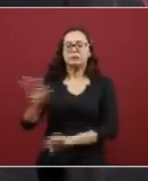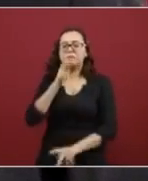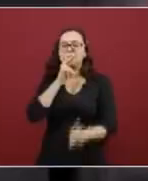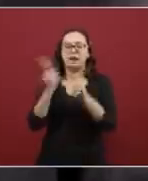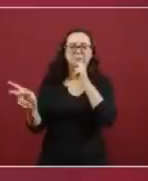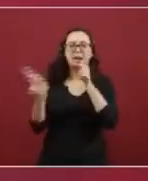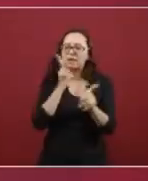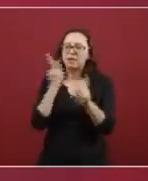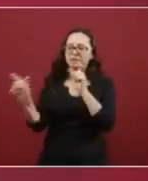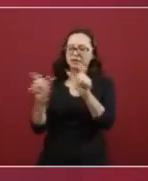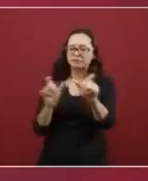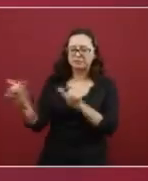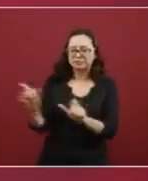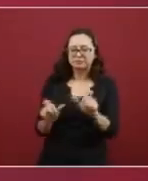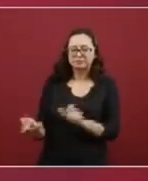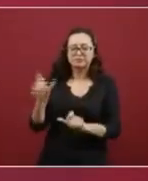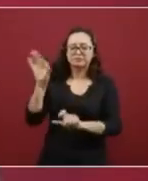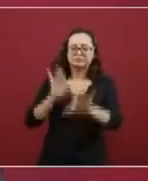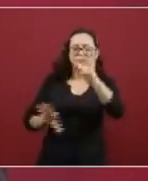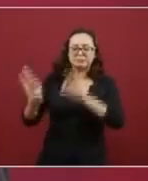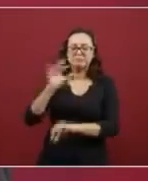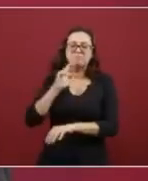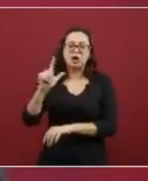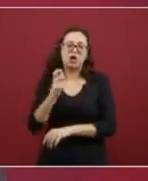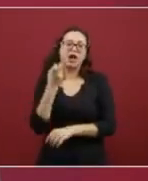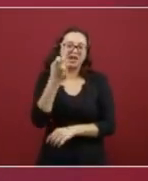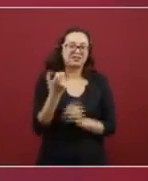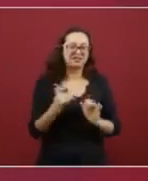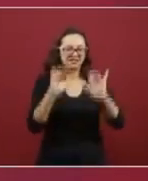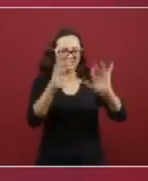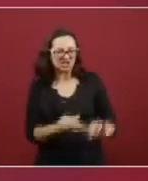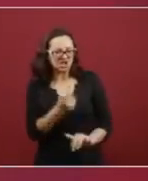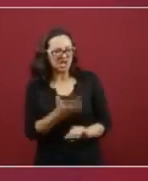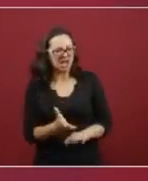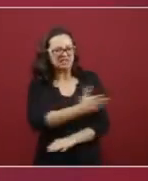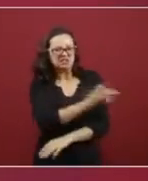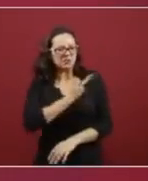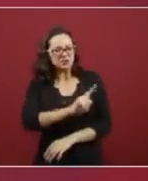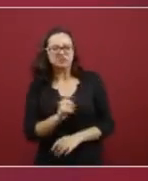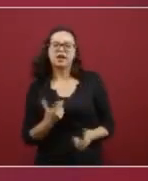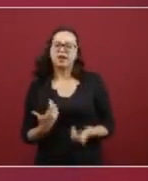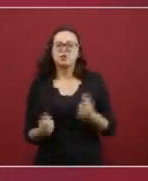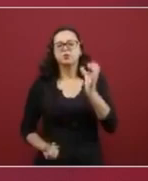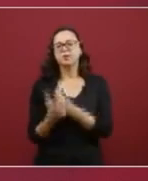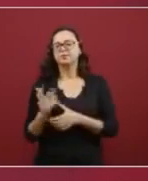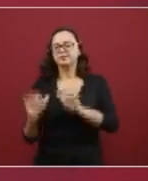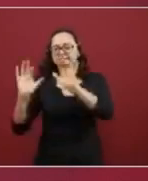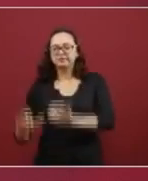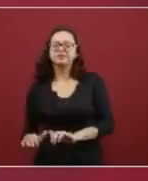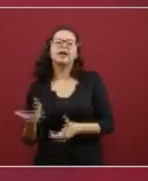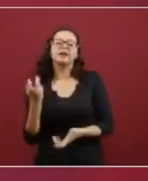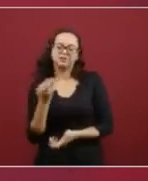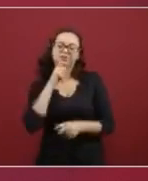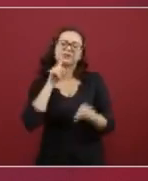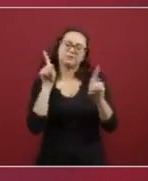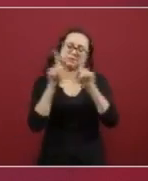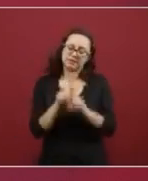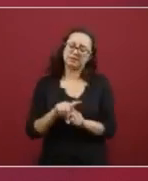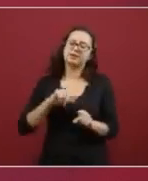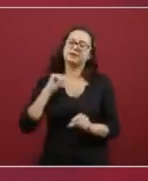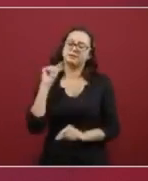pues también hay esa inconformidad. Pero bueno, eso se va a atender también